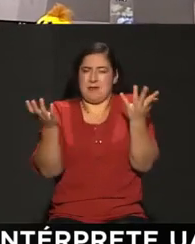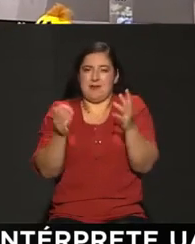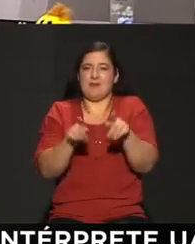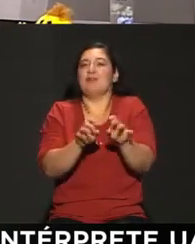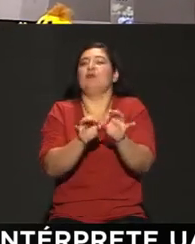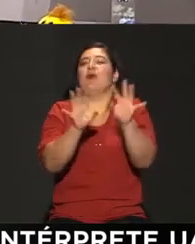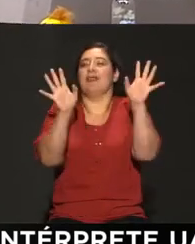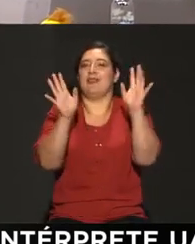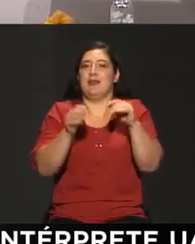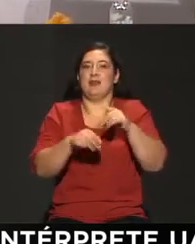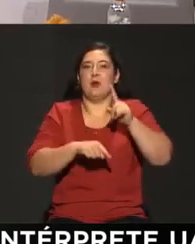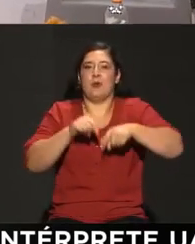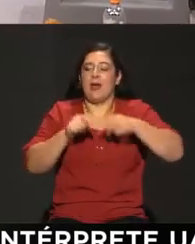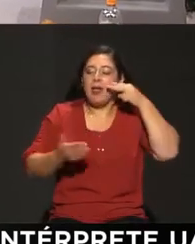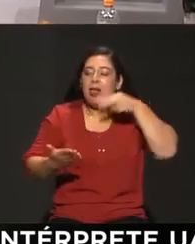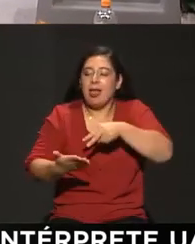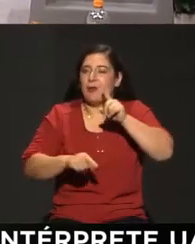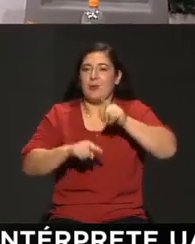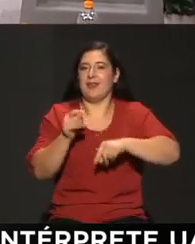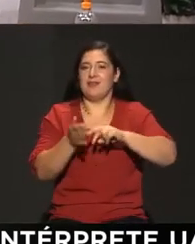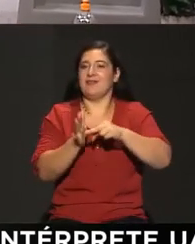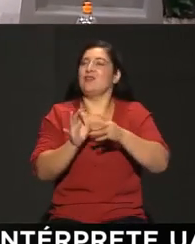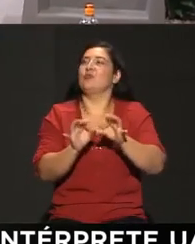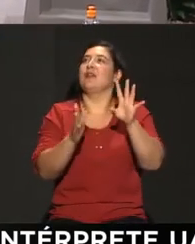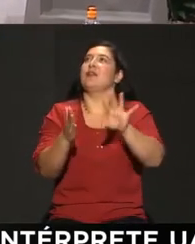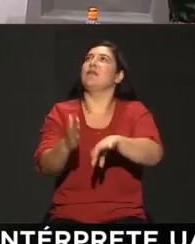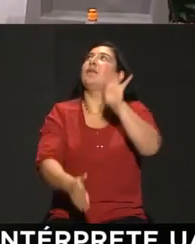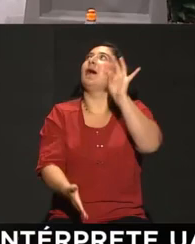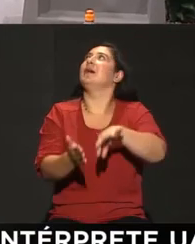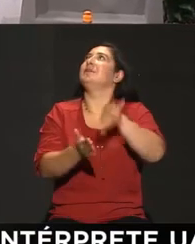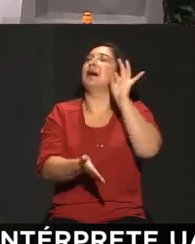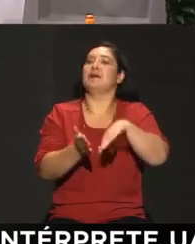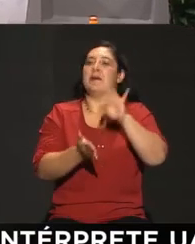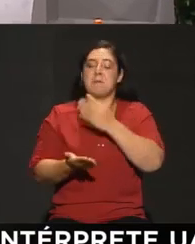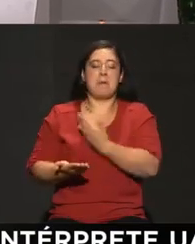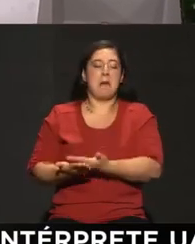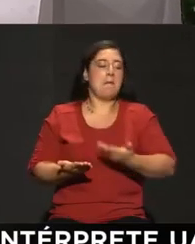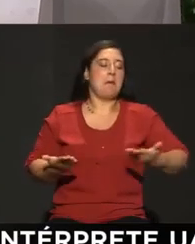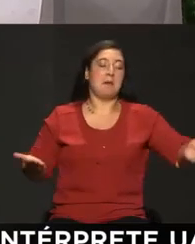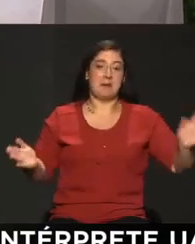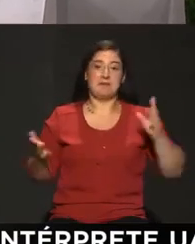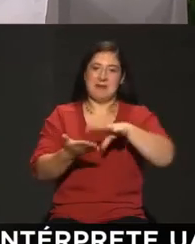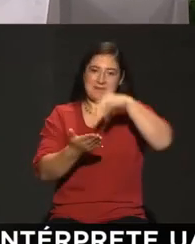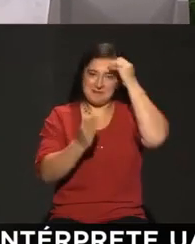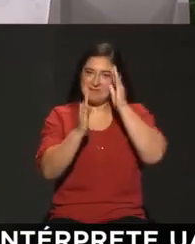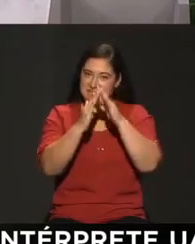azar. Trata inclusive de no mirarlas, sino para que en casa también aprendan a jugar con ellas. ¿Vale?